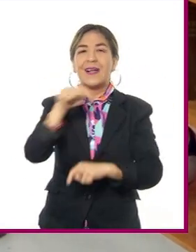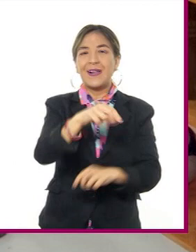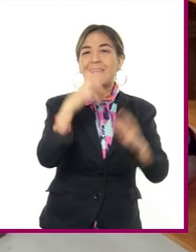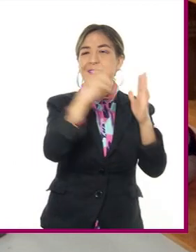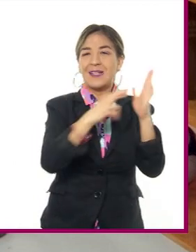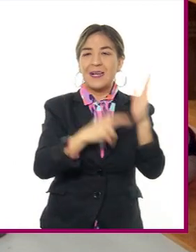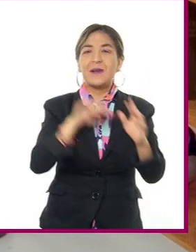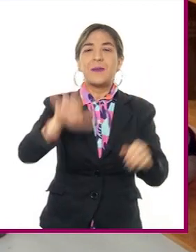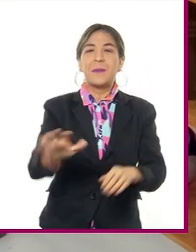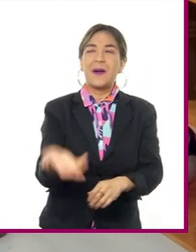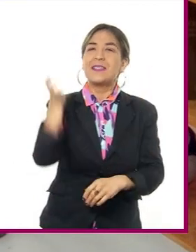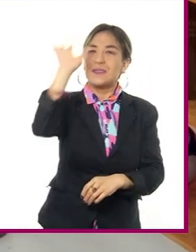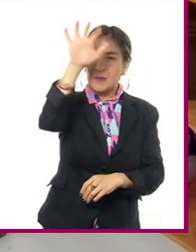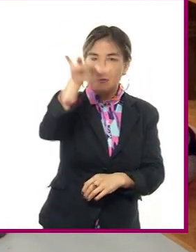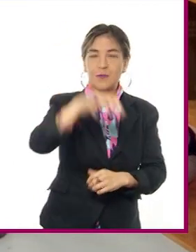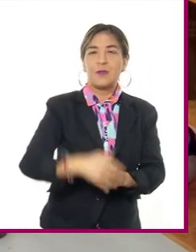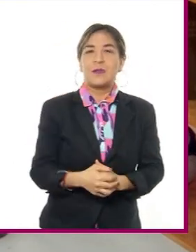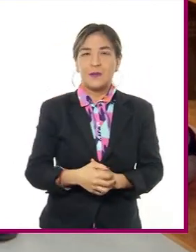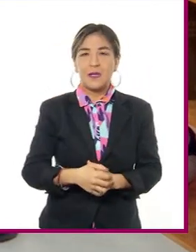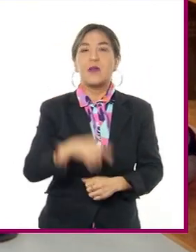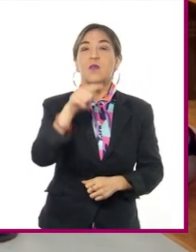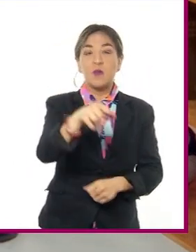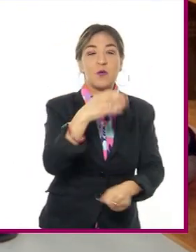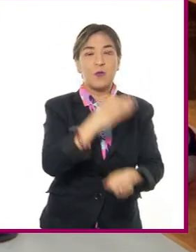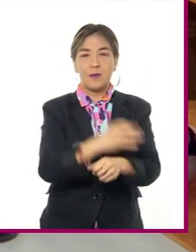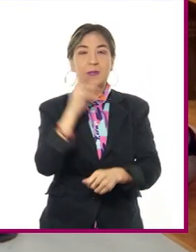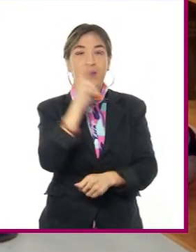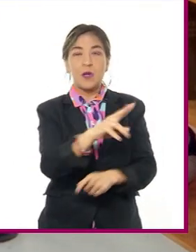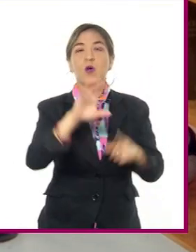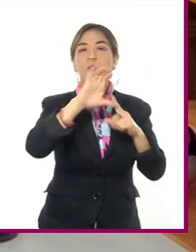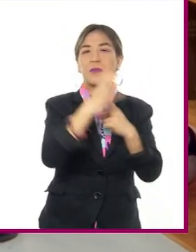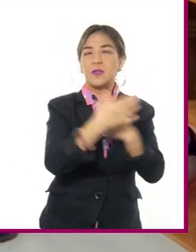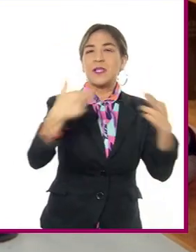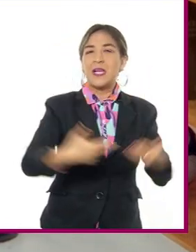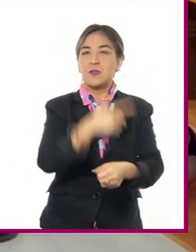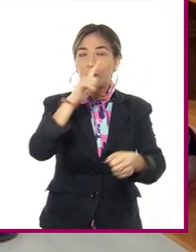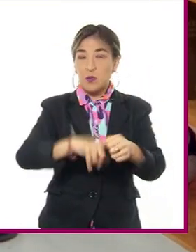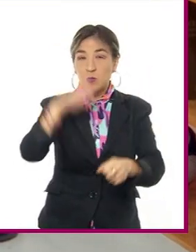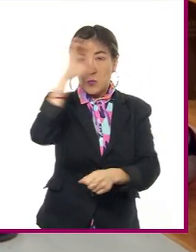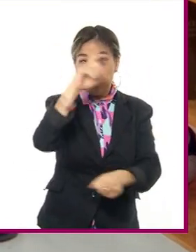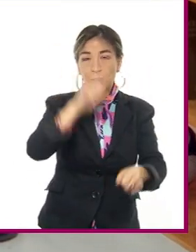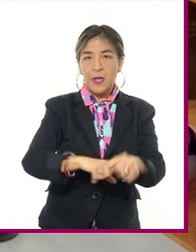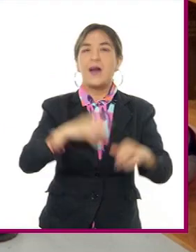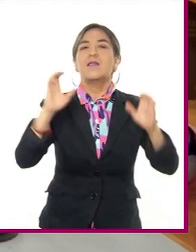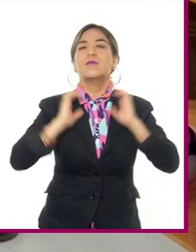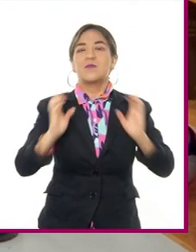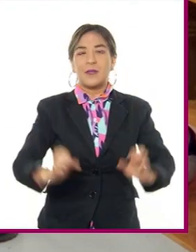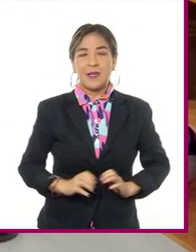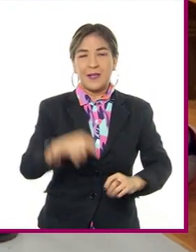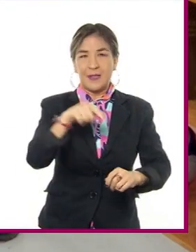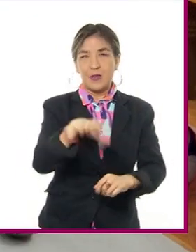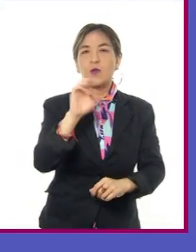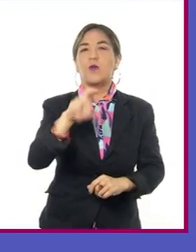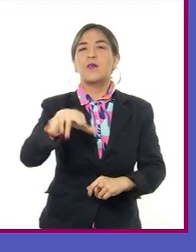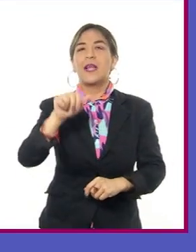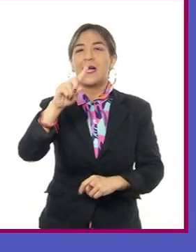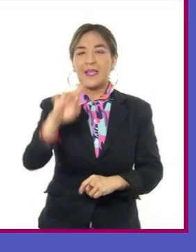reglamento de baloncesto, editado por la Comisión Nacional de Cultura Física y Deporte, la